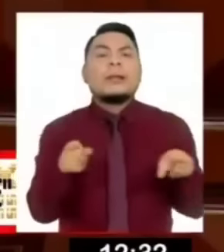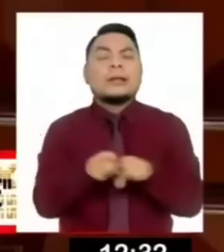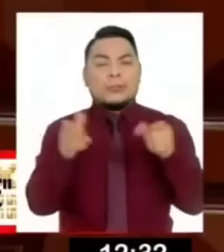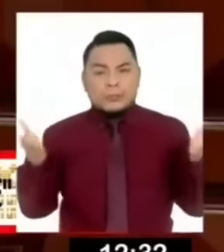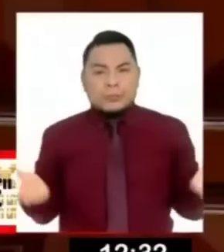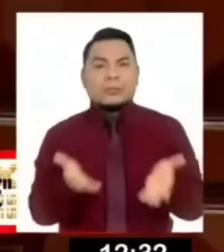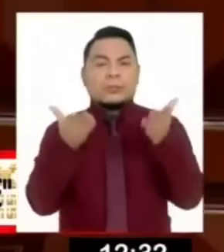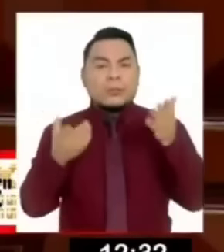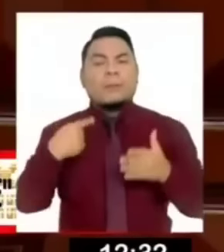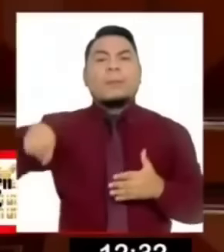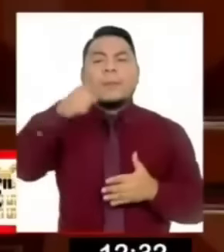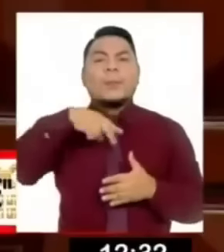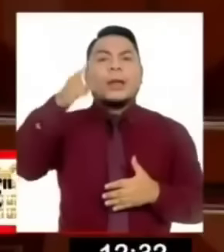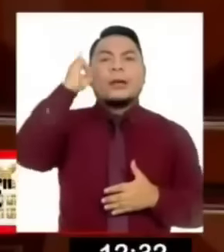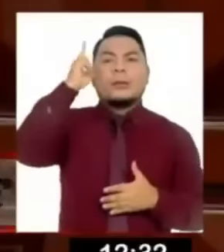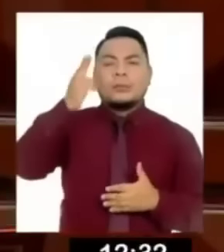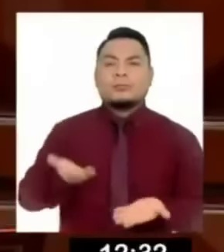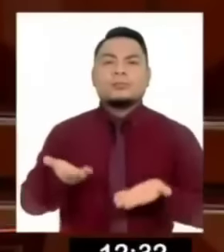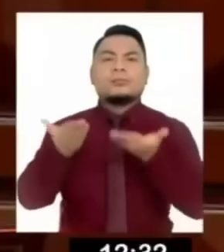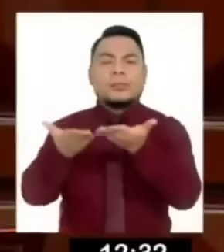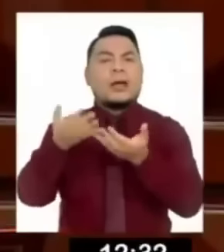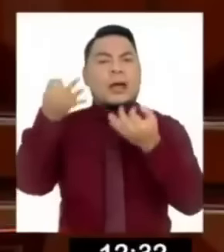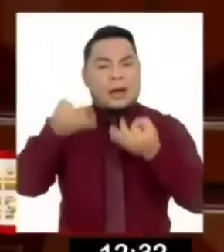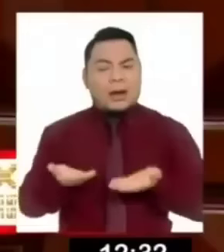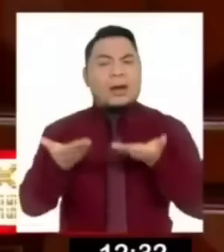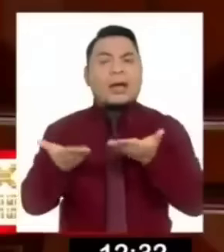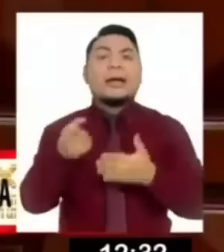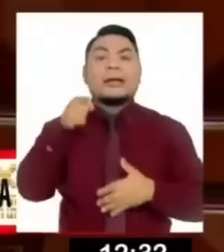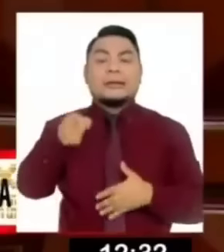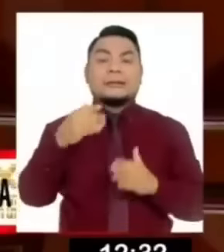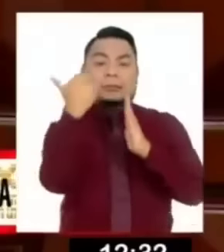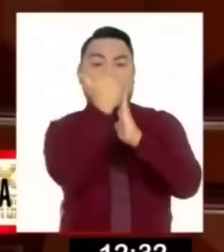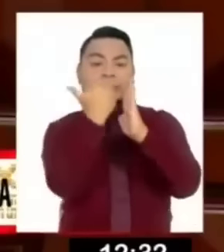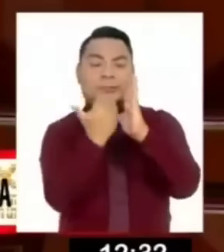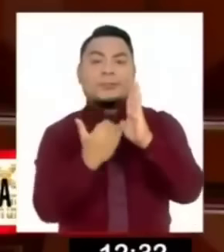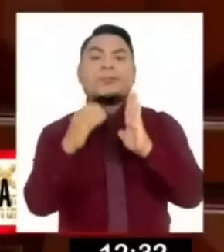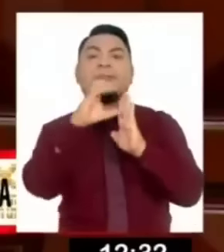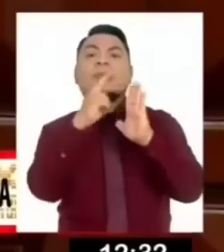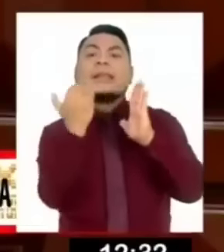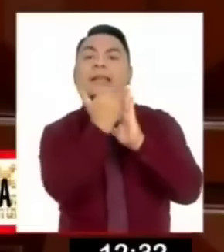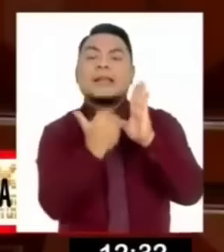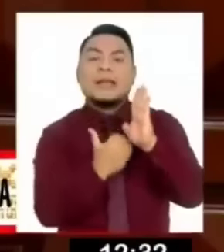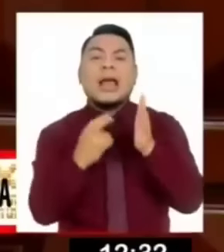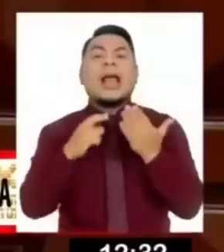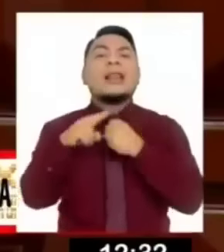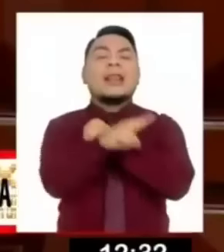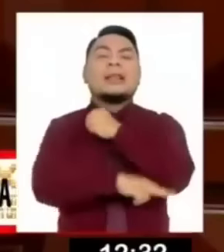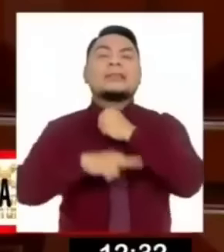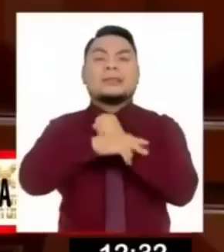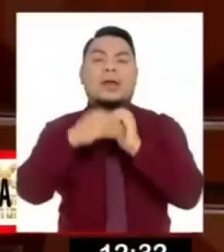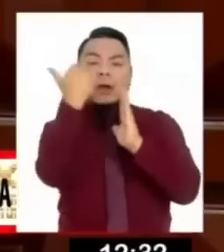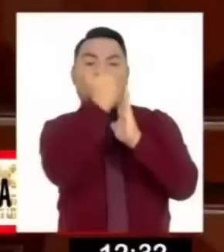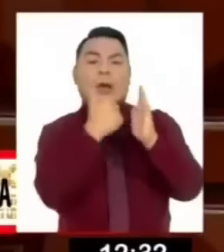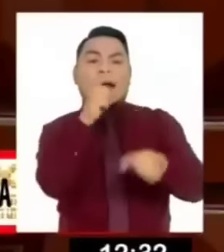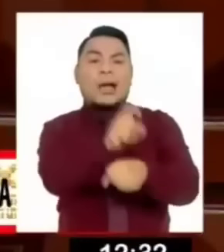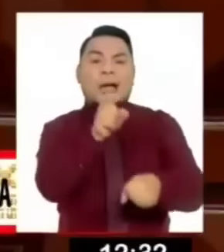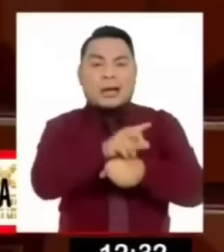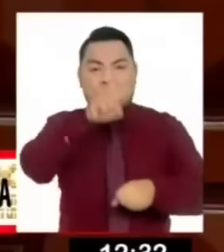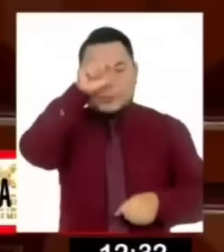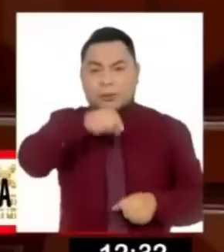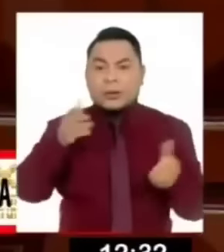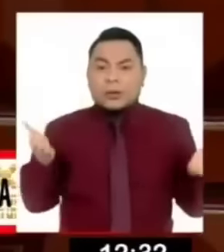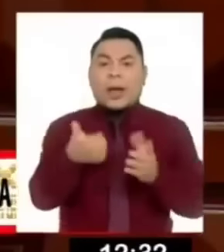del desempeño de docentes, garantizar que el currículo nacional y los planes curriculares serán promovidos